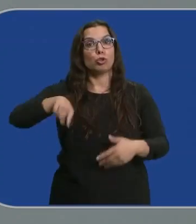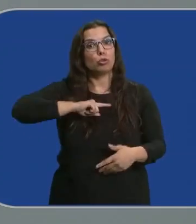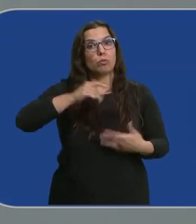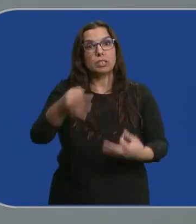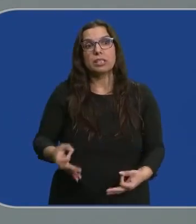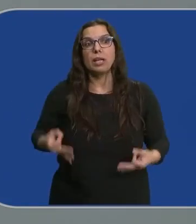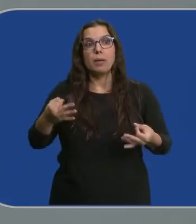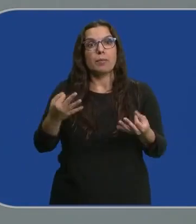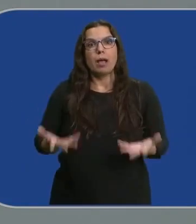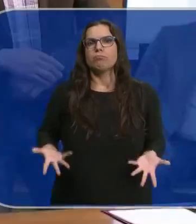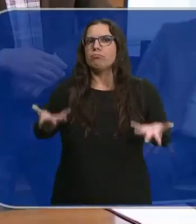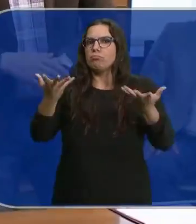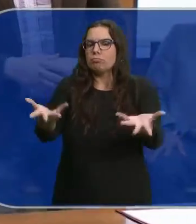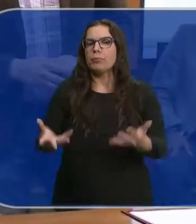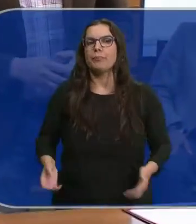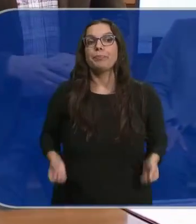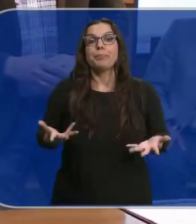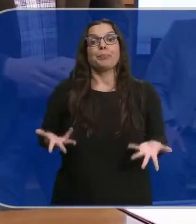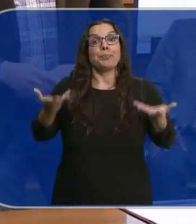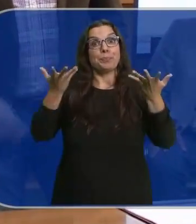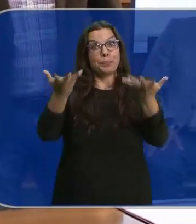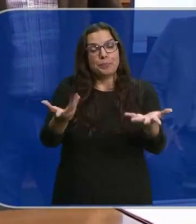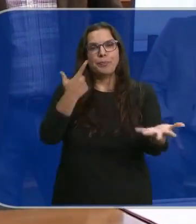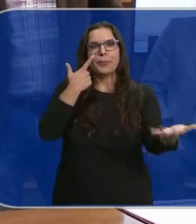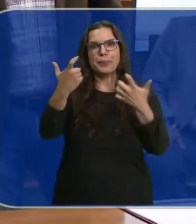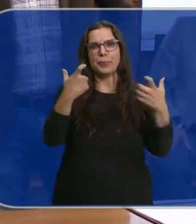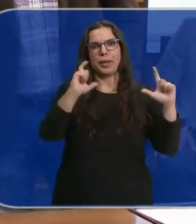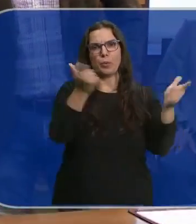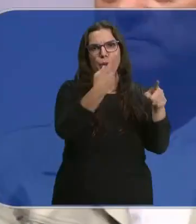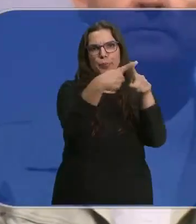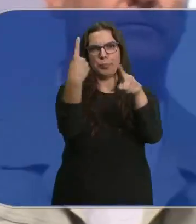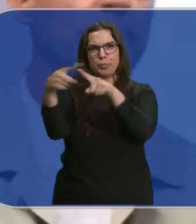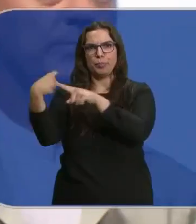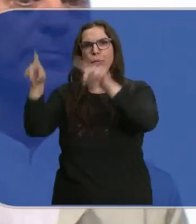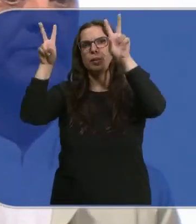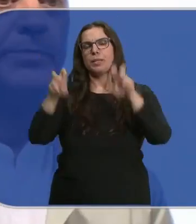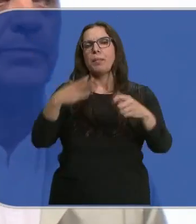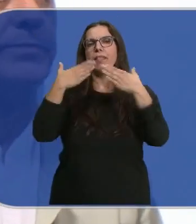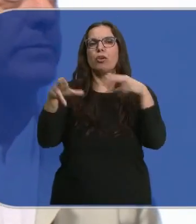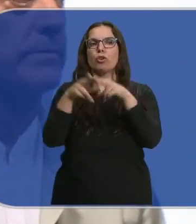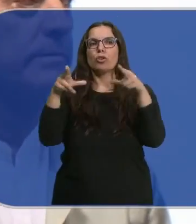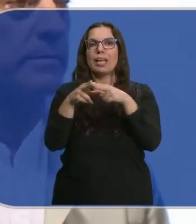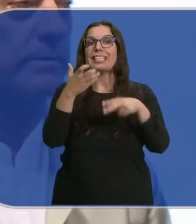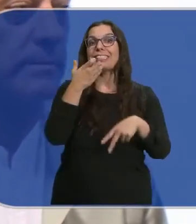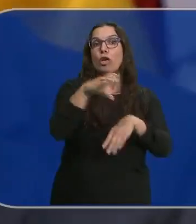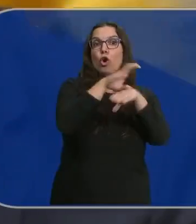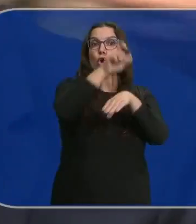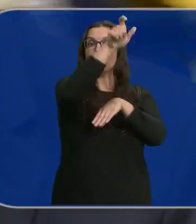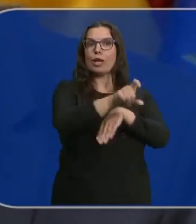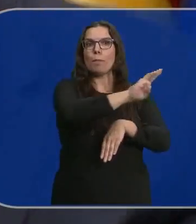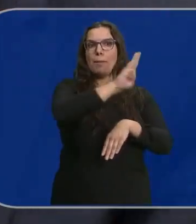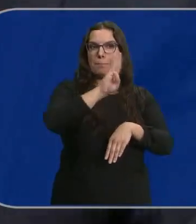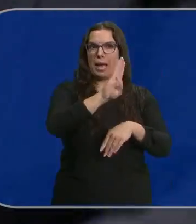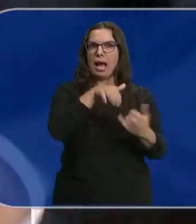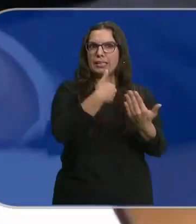la mano tendida. Y esa mano tendida se ha visto en las distintas reuniones del diálogo social con las consejerías del PP. Aquí, en